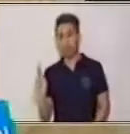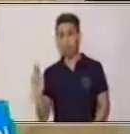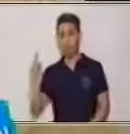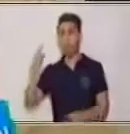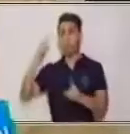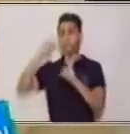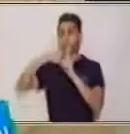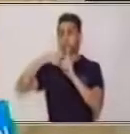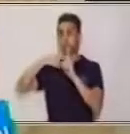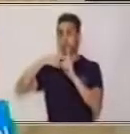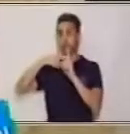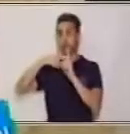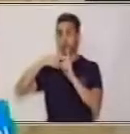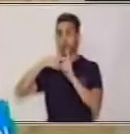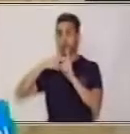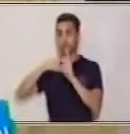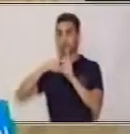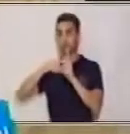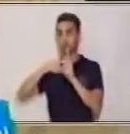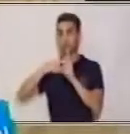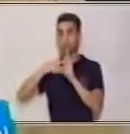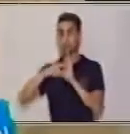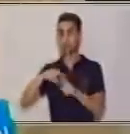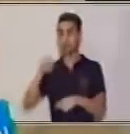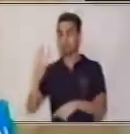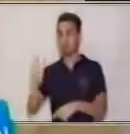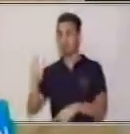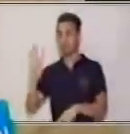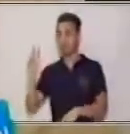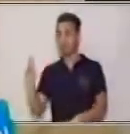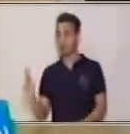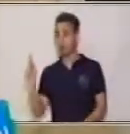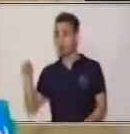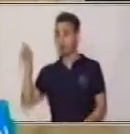más 4y al cuadrado.